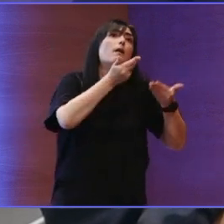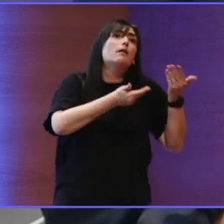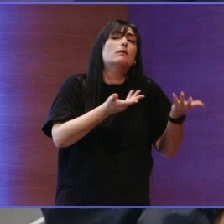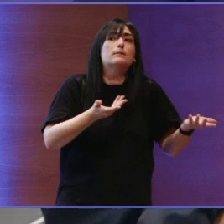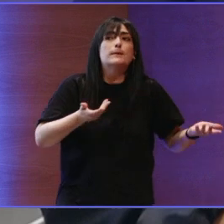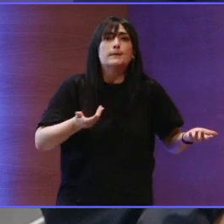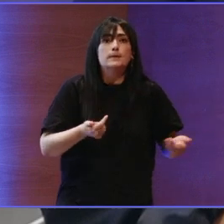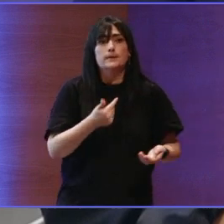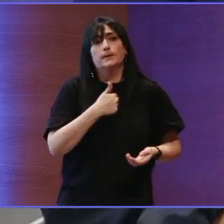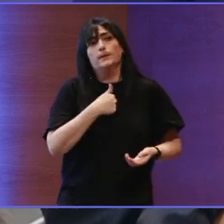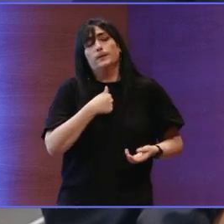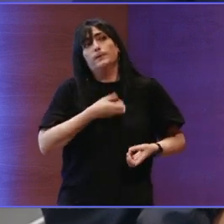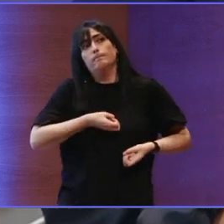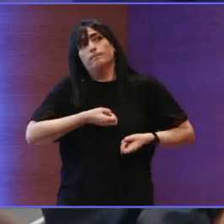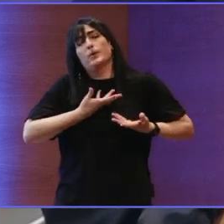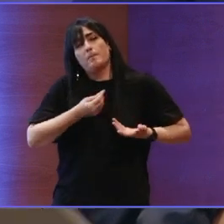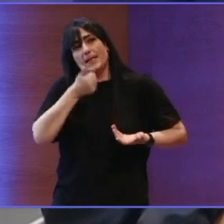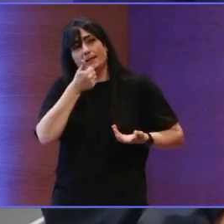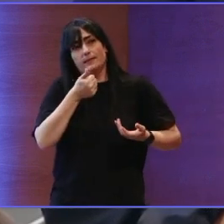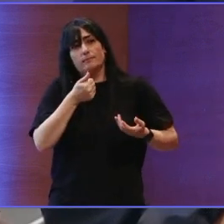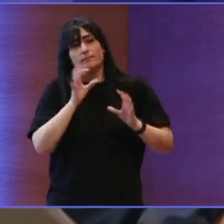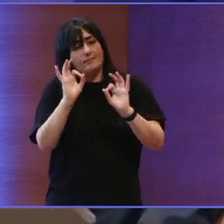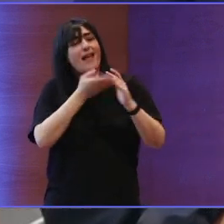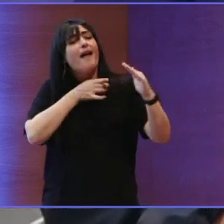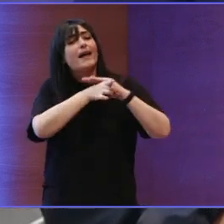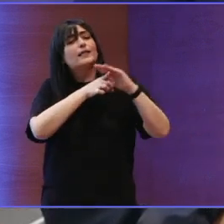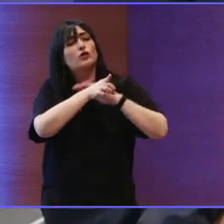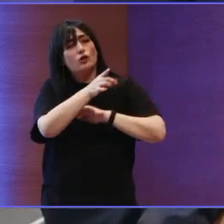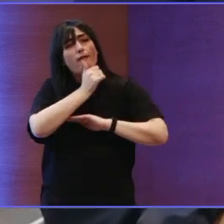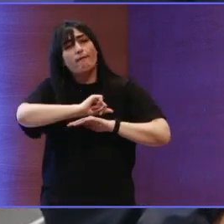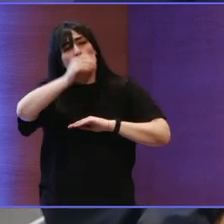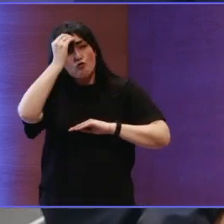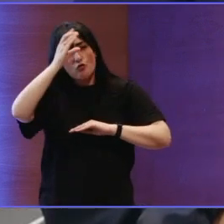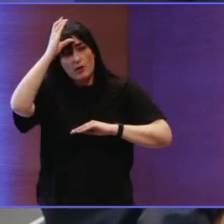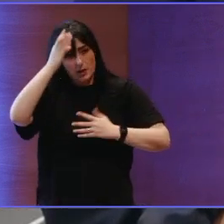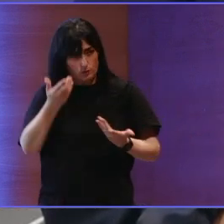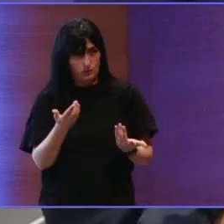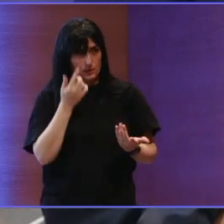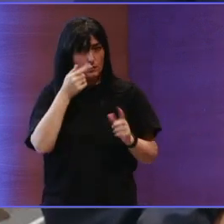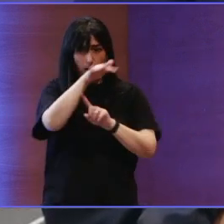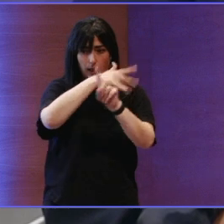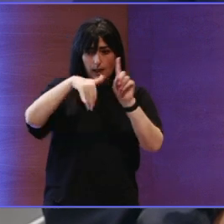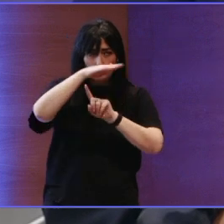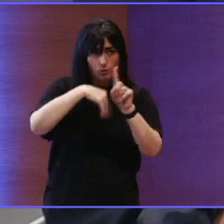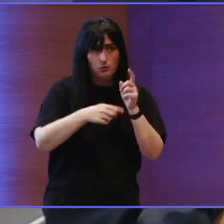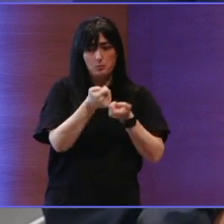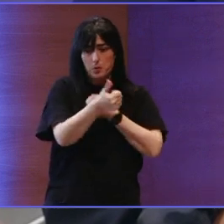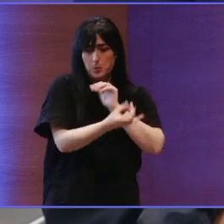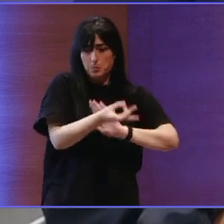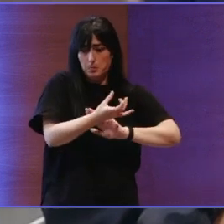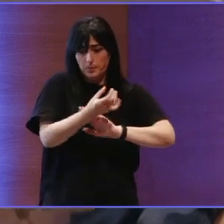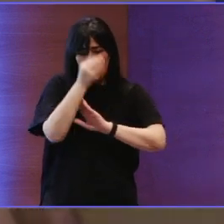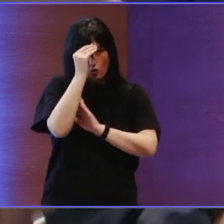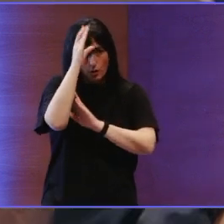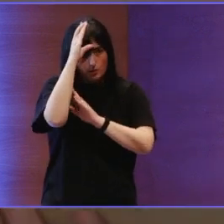que lo que he oido es que debíamos hablar más de gestión del conocimiento de gestión del conocimiento de cómo tenemos un ecosistema que genere conocimiento y que ese